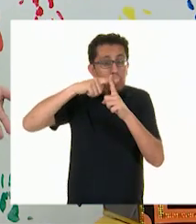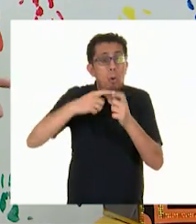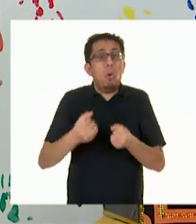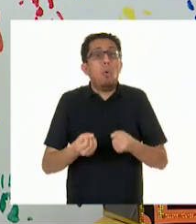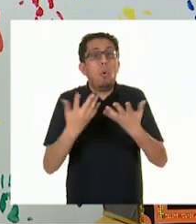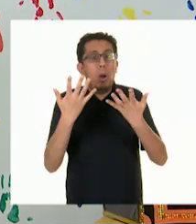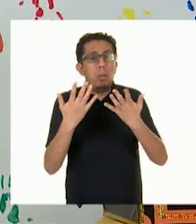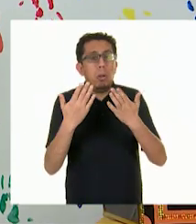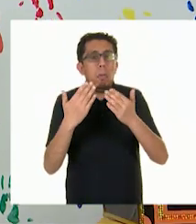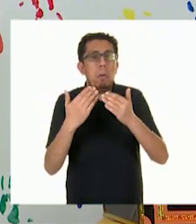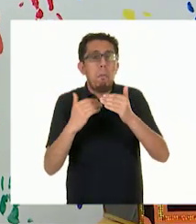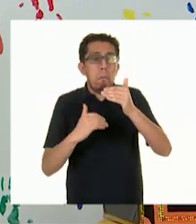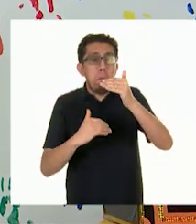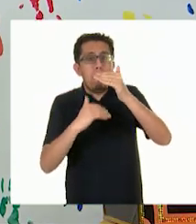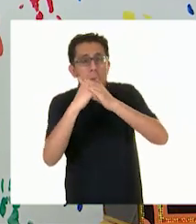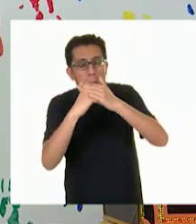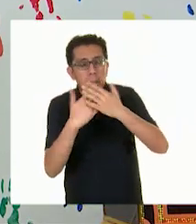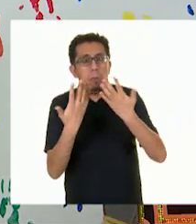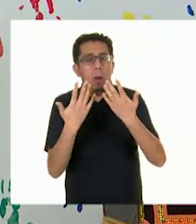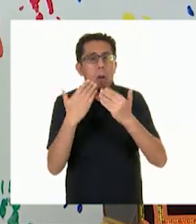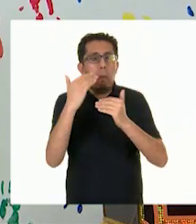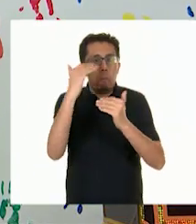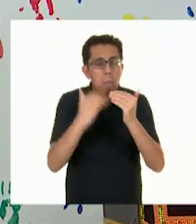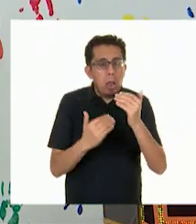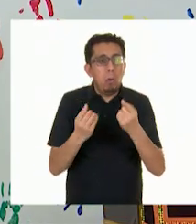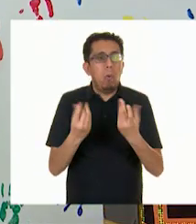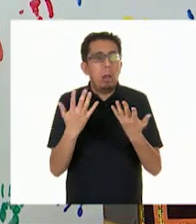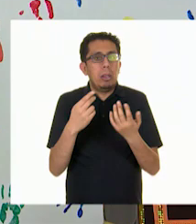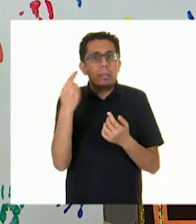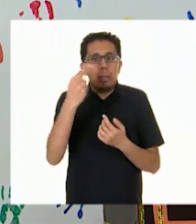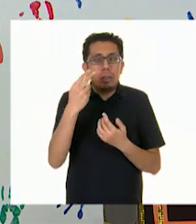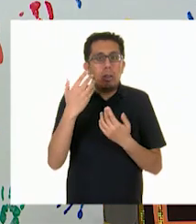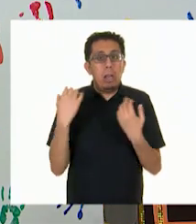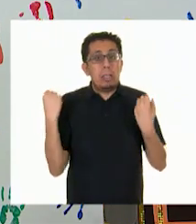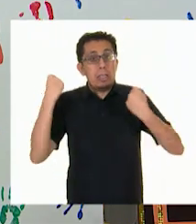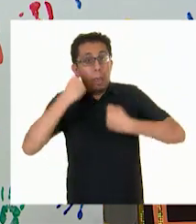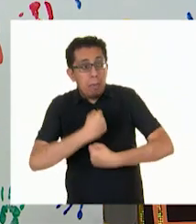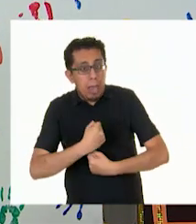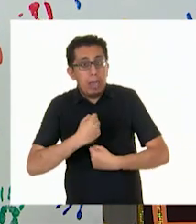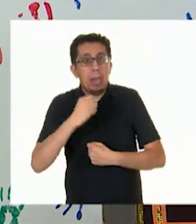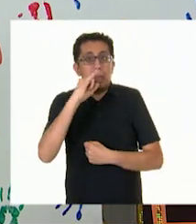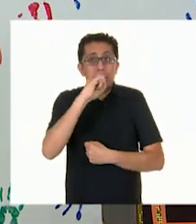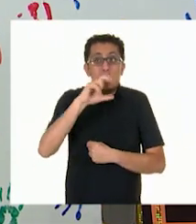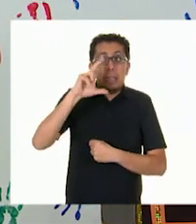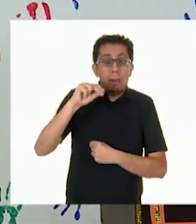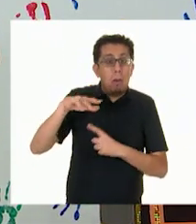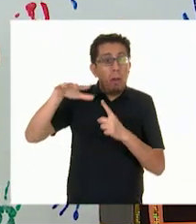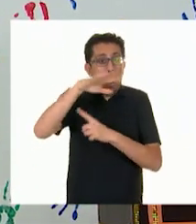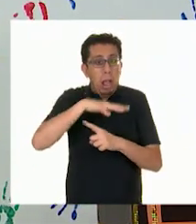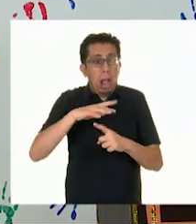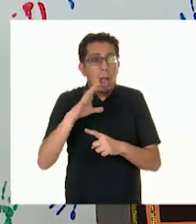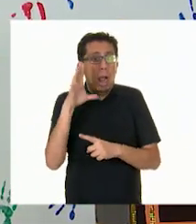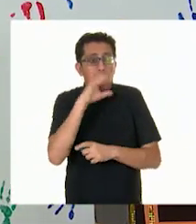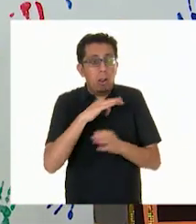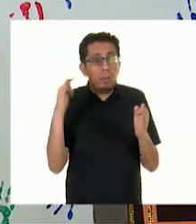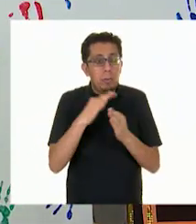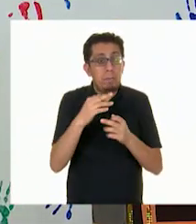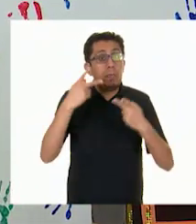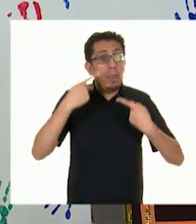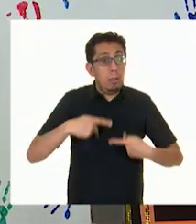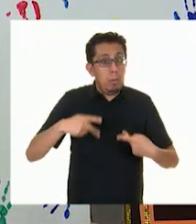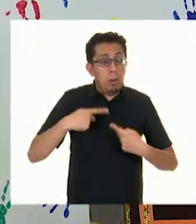o la mínima. Y no podríamos decir tal vez me llevo suéter o me llevo chamarra, o hoy no me llevo. Los científicos necesitan